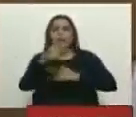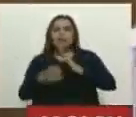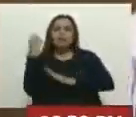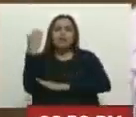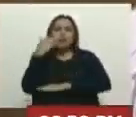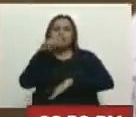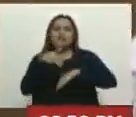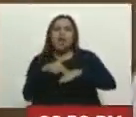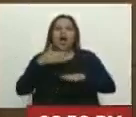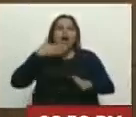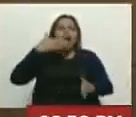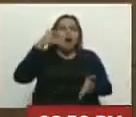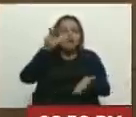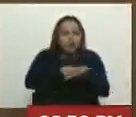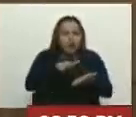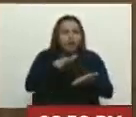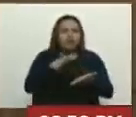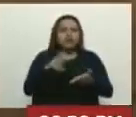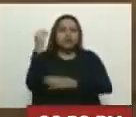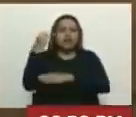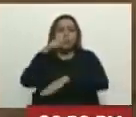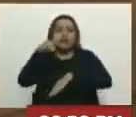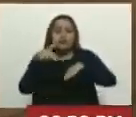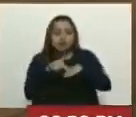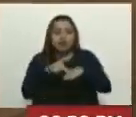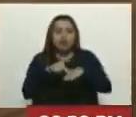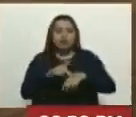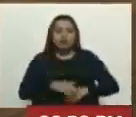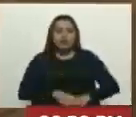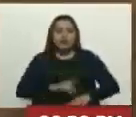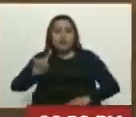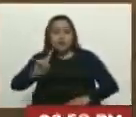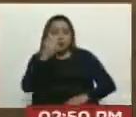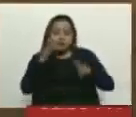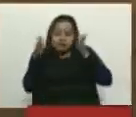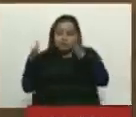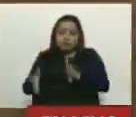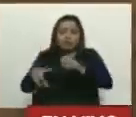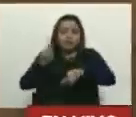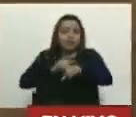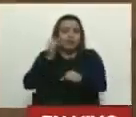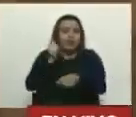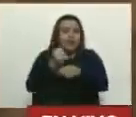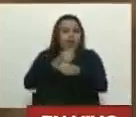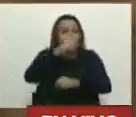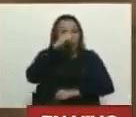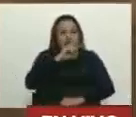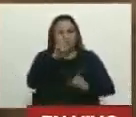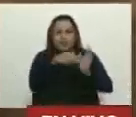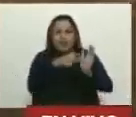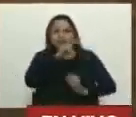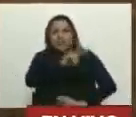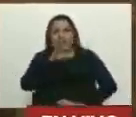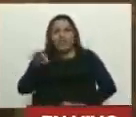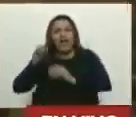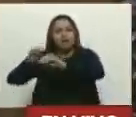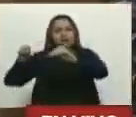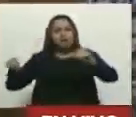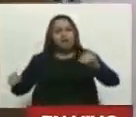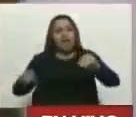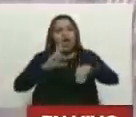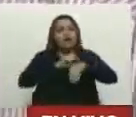anual aprobado por la plenaria parlamentaria para este primer periodo del 2023 y según anunciaba el doctor